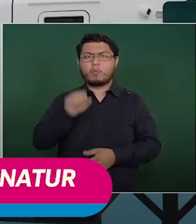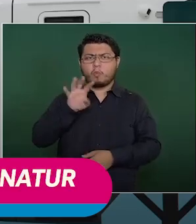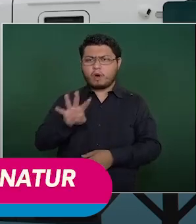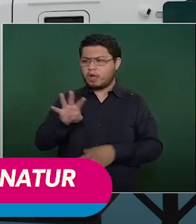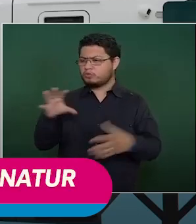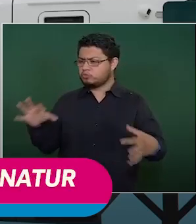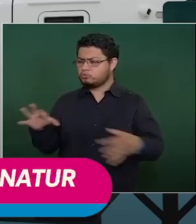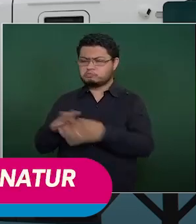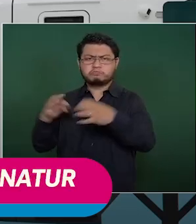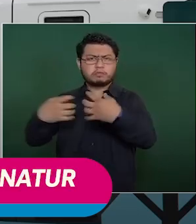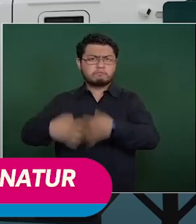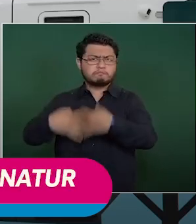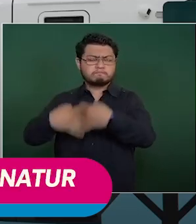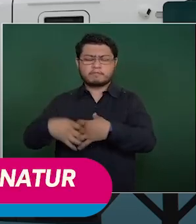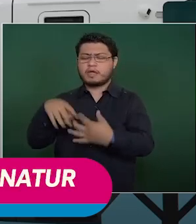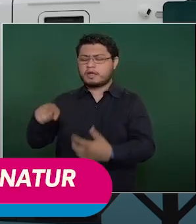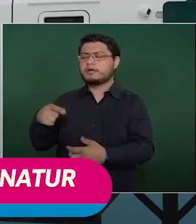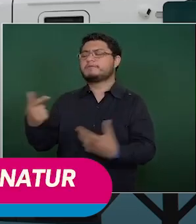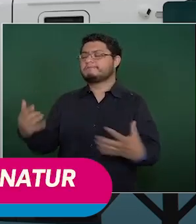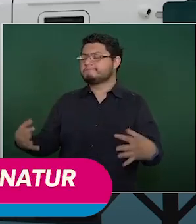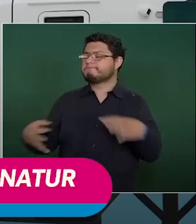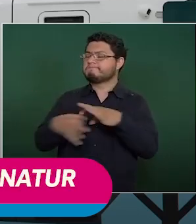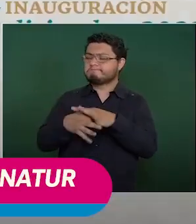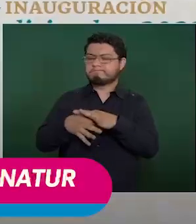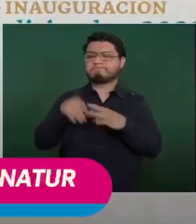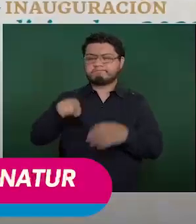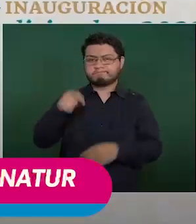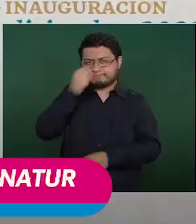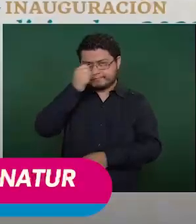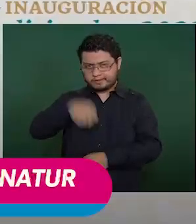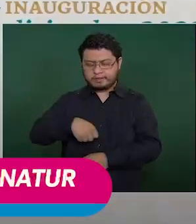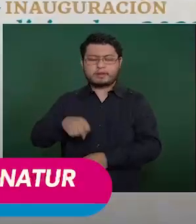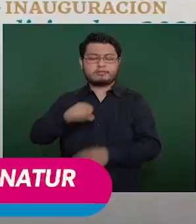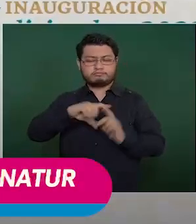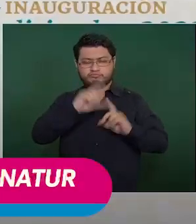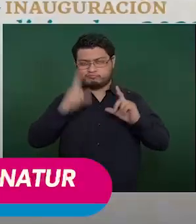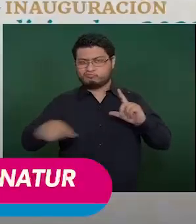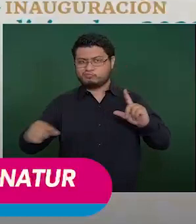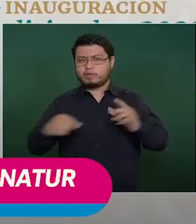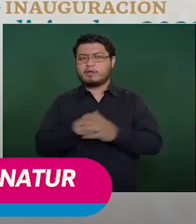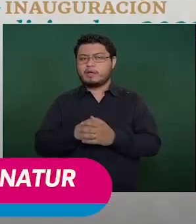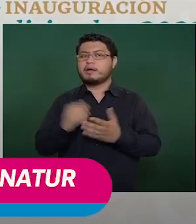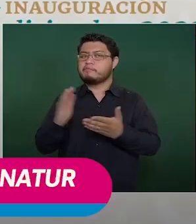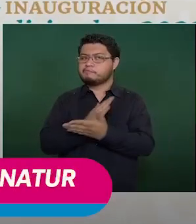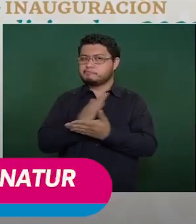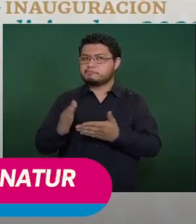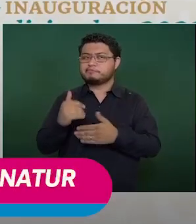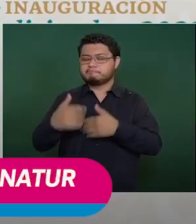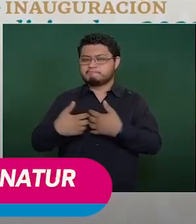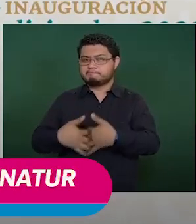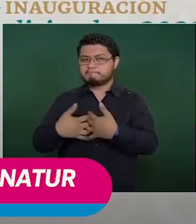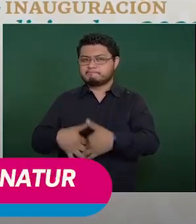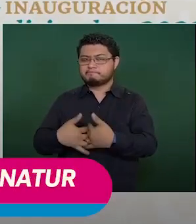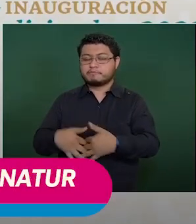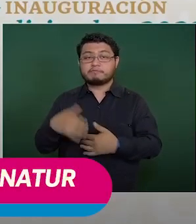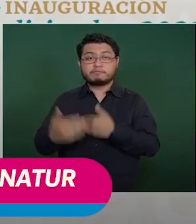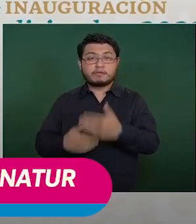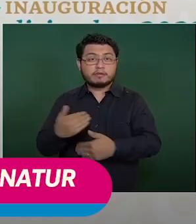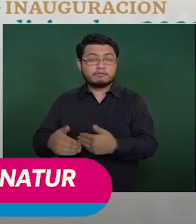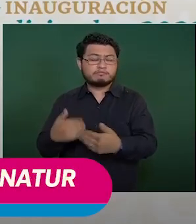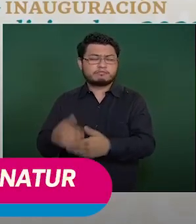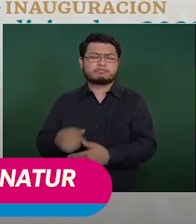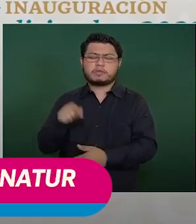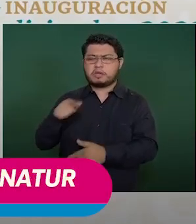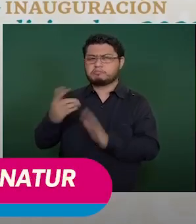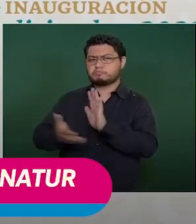consorcios y la Secretaría de la Defensa Nacional, además del consorcio que fabrica los trenes y construye las